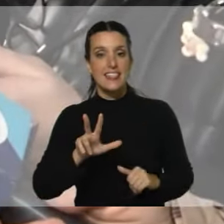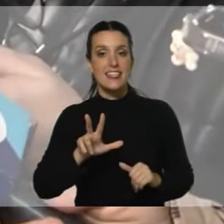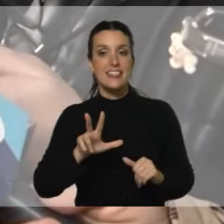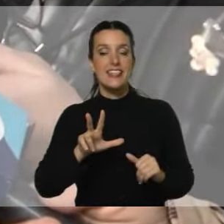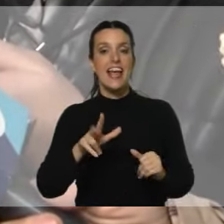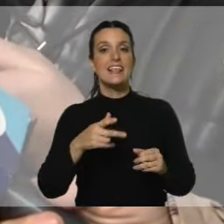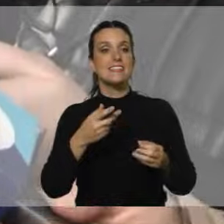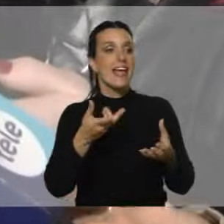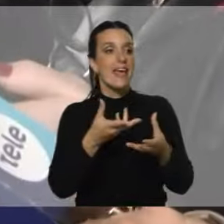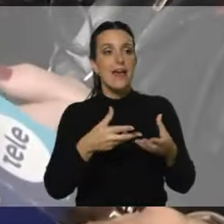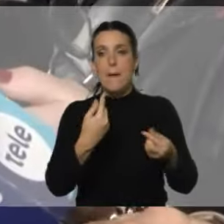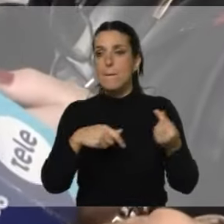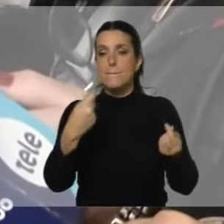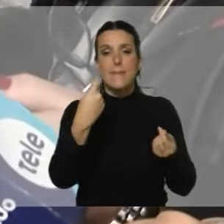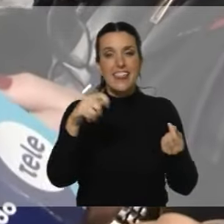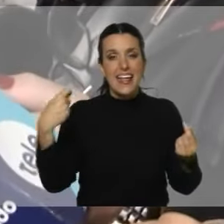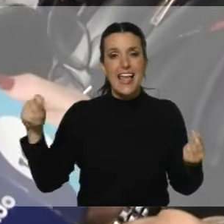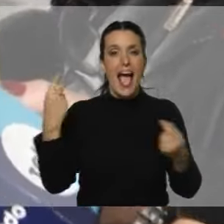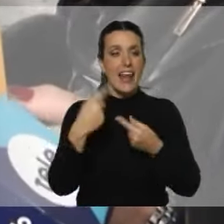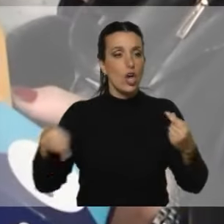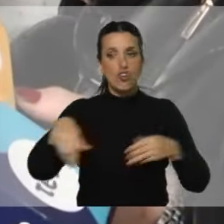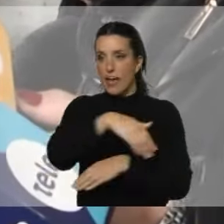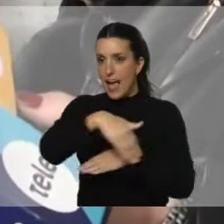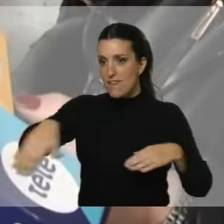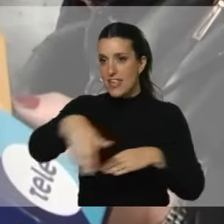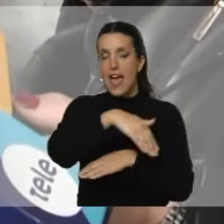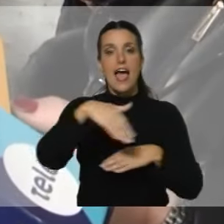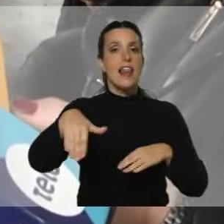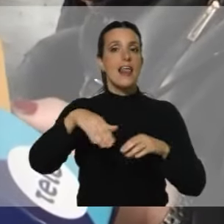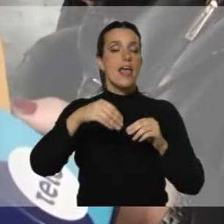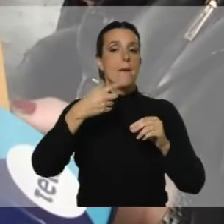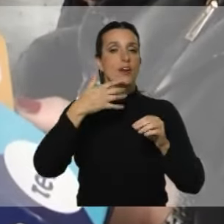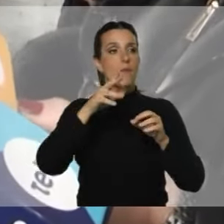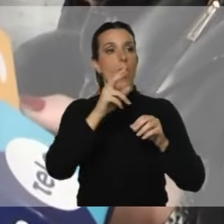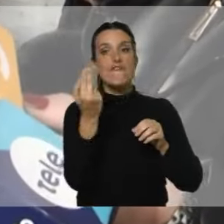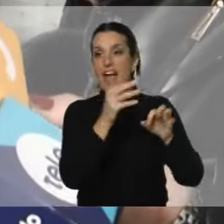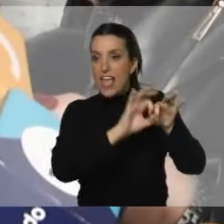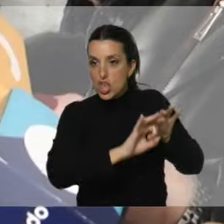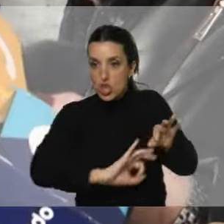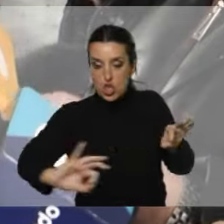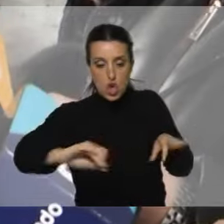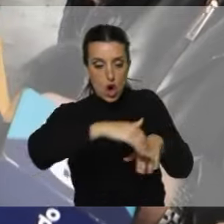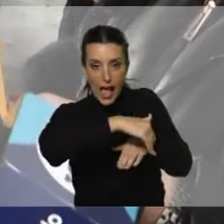de materiales y todo lo que tiene que ver con la caminería, todo lo que tiene que ver con la red de saneamiento y